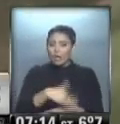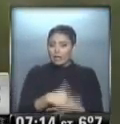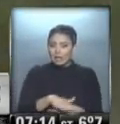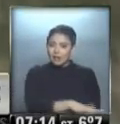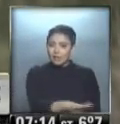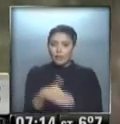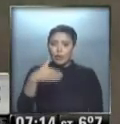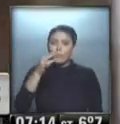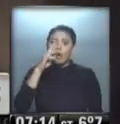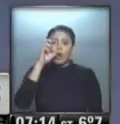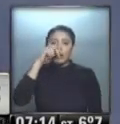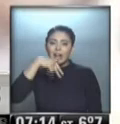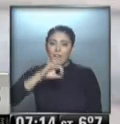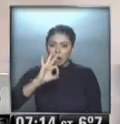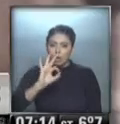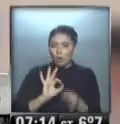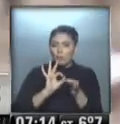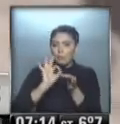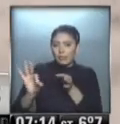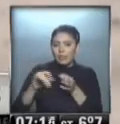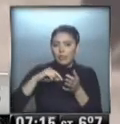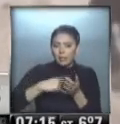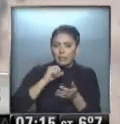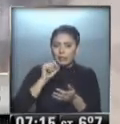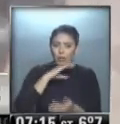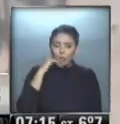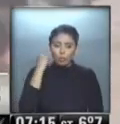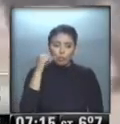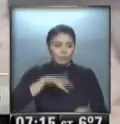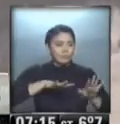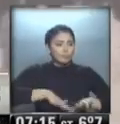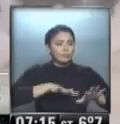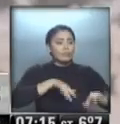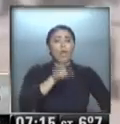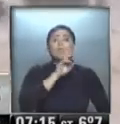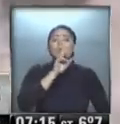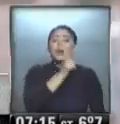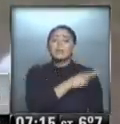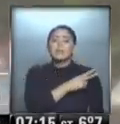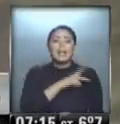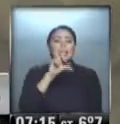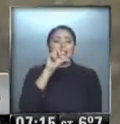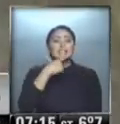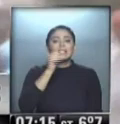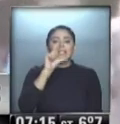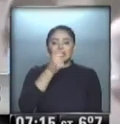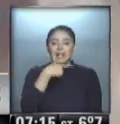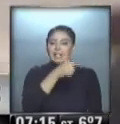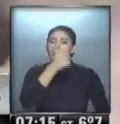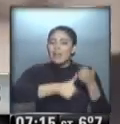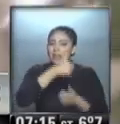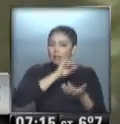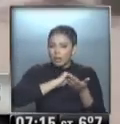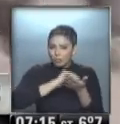barrio Mariano Moreno, en las afueras de San Salvador, como parte de la campaña que lleva a Milagro Sala como candidata a diputada